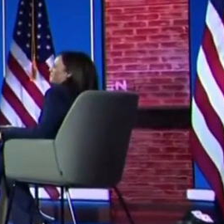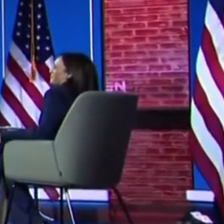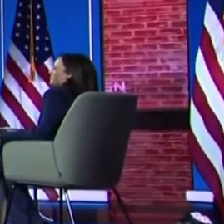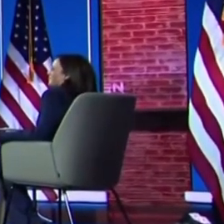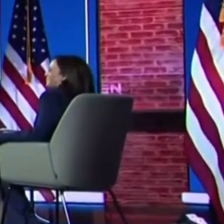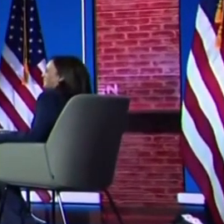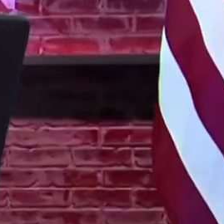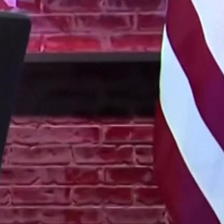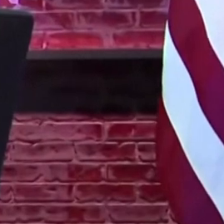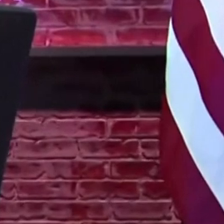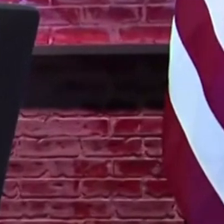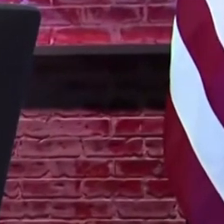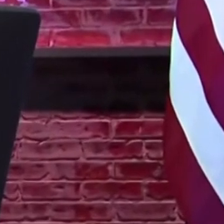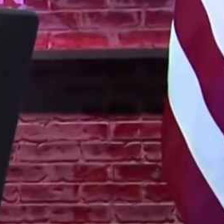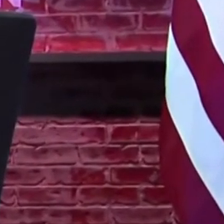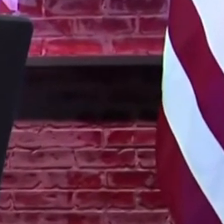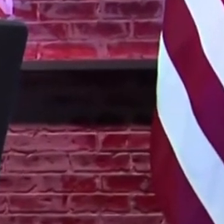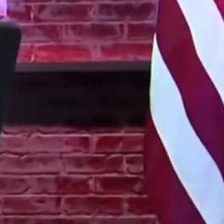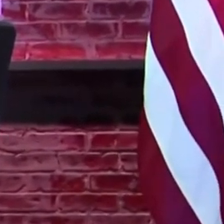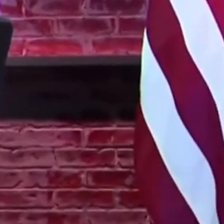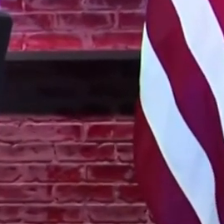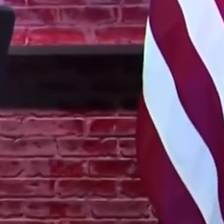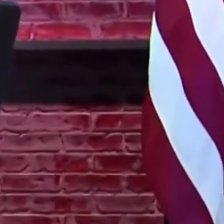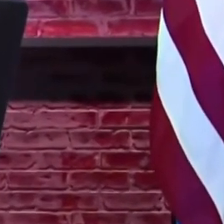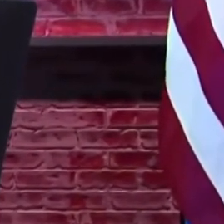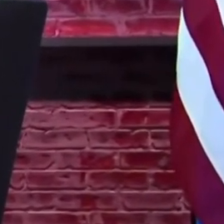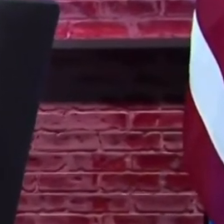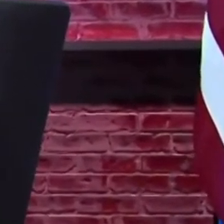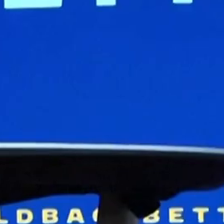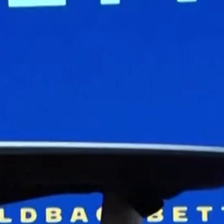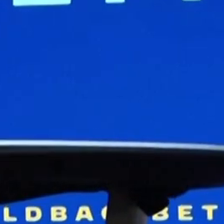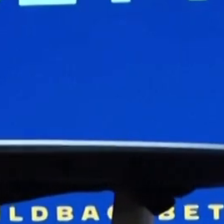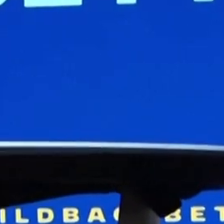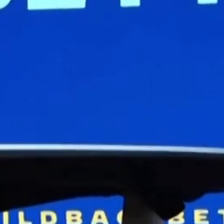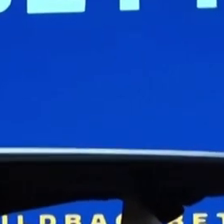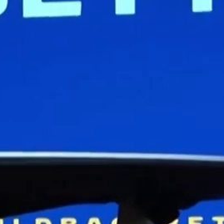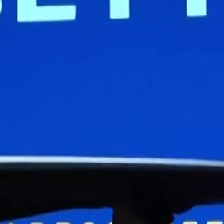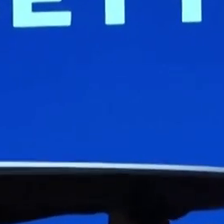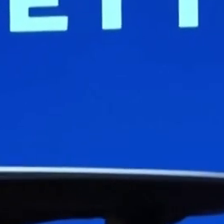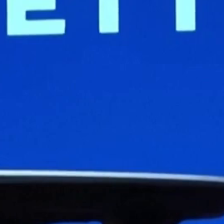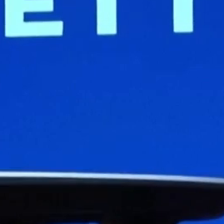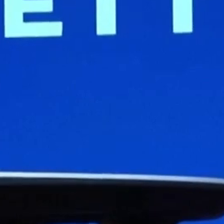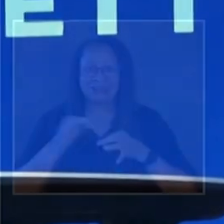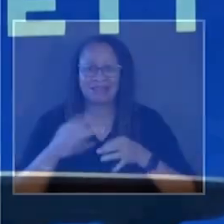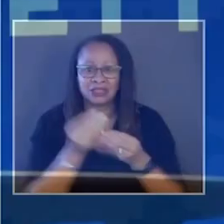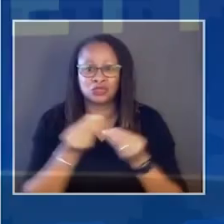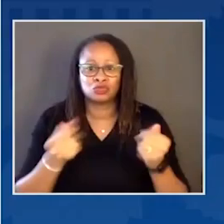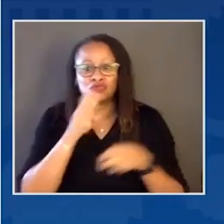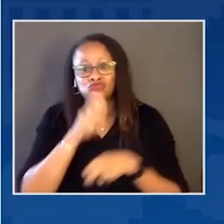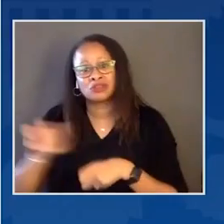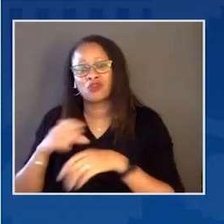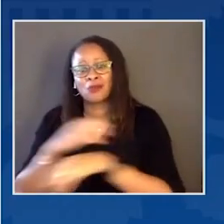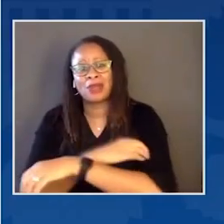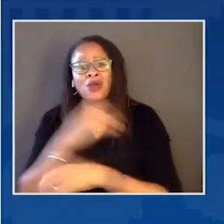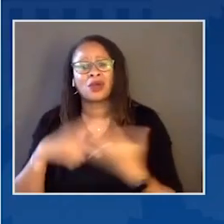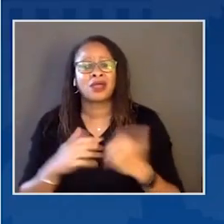no da inicio oficial al proceso de transición lo que de acuerdo al presidente electo tiene consecuencias negativas irreversibles por